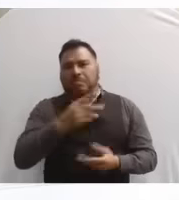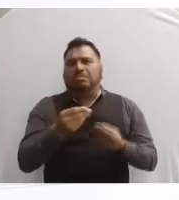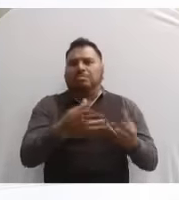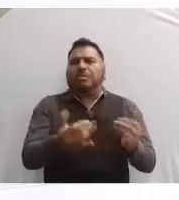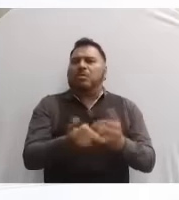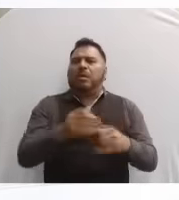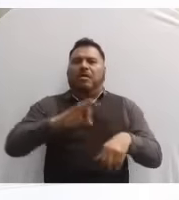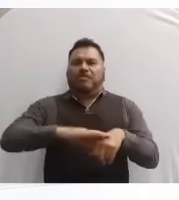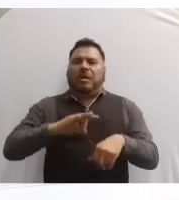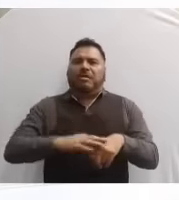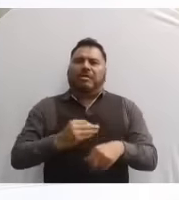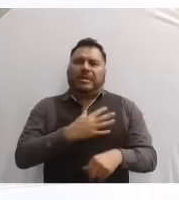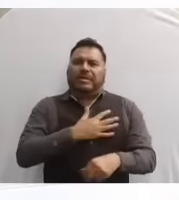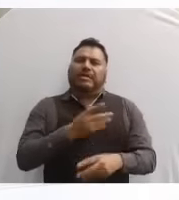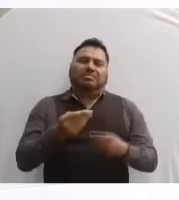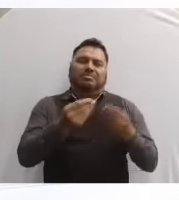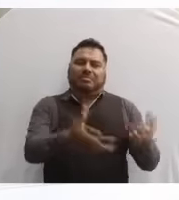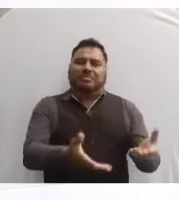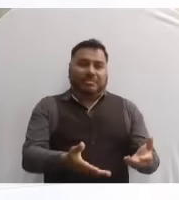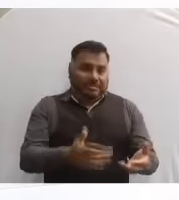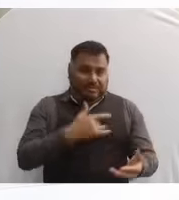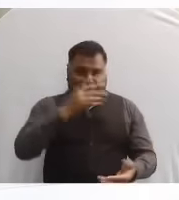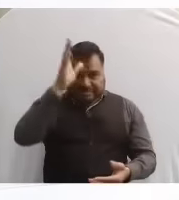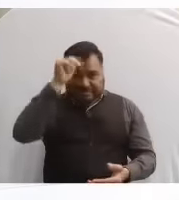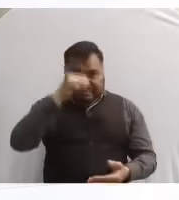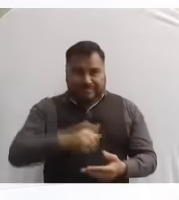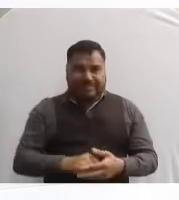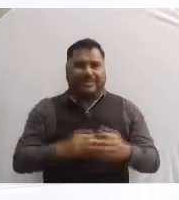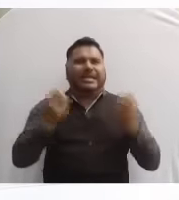las farmacias del bienestar. ¿Les parece bien?